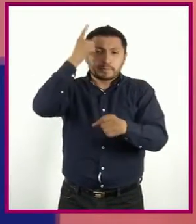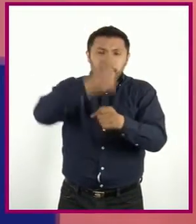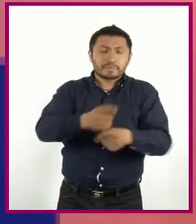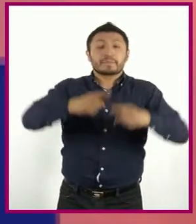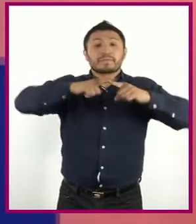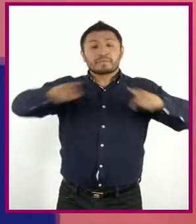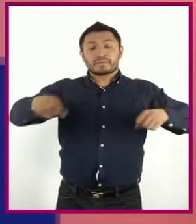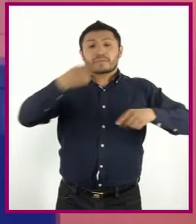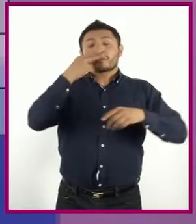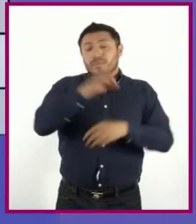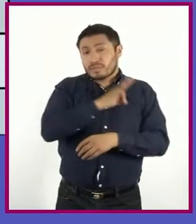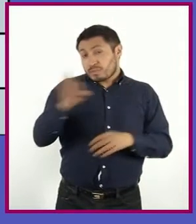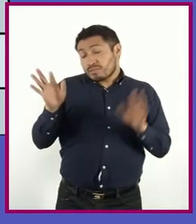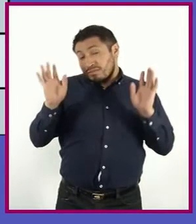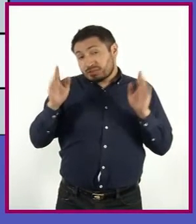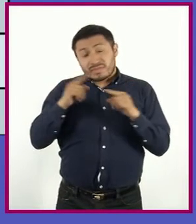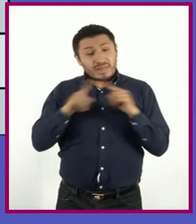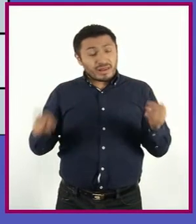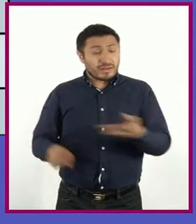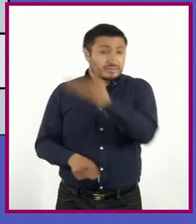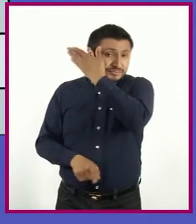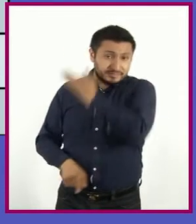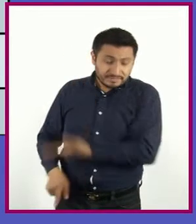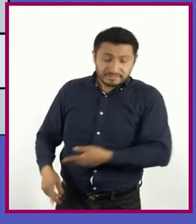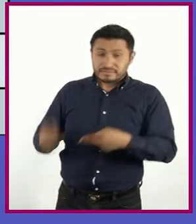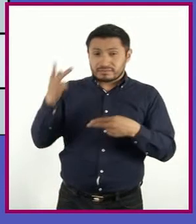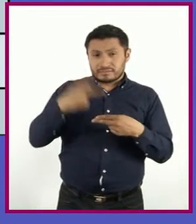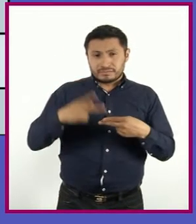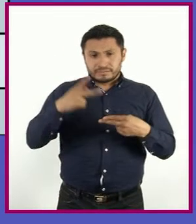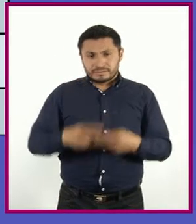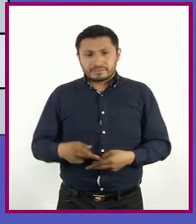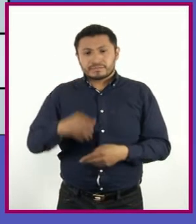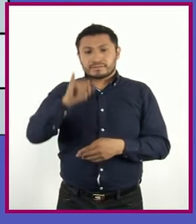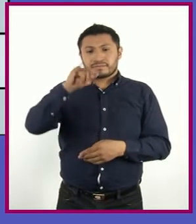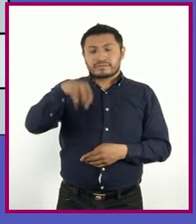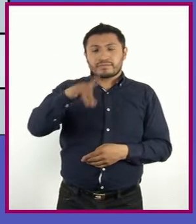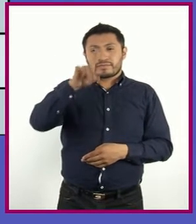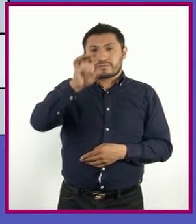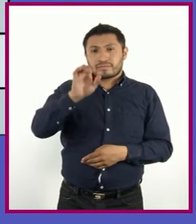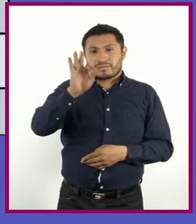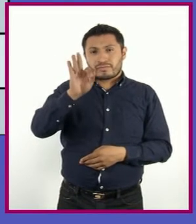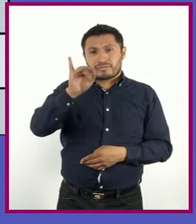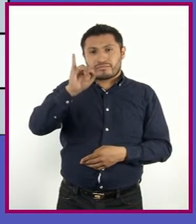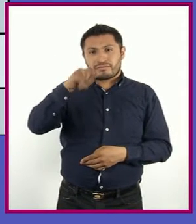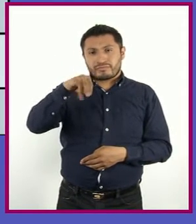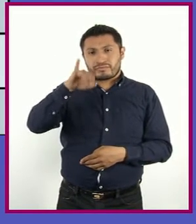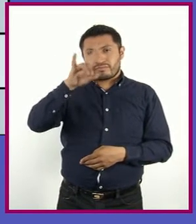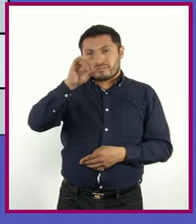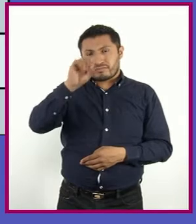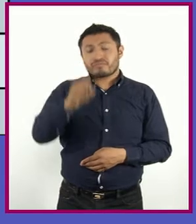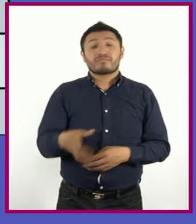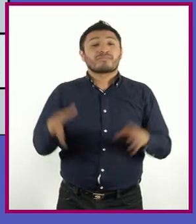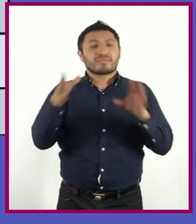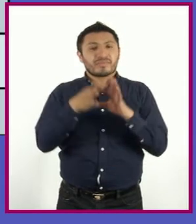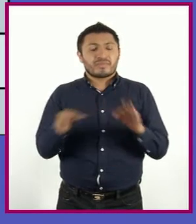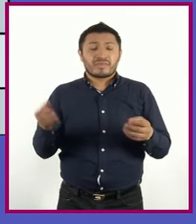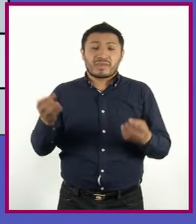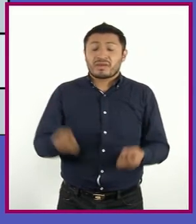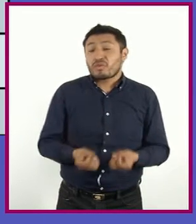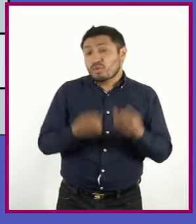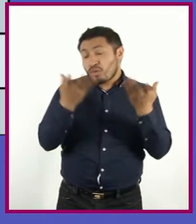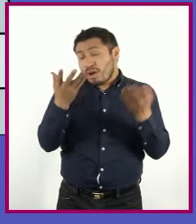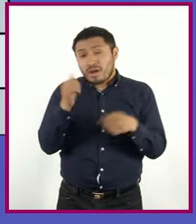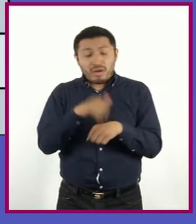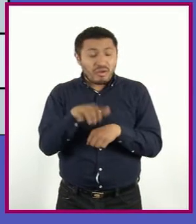que podemos utilizar. Los pronombres indefinidos son aquellos que expresan nociones de cantidad o identidad de